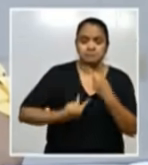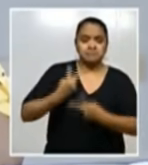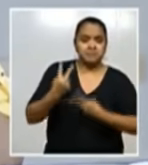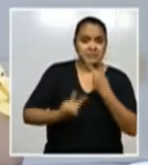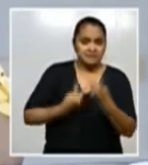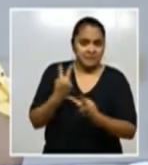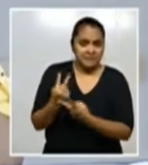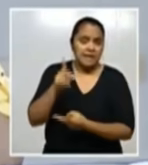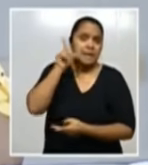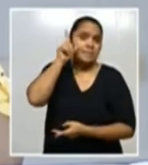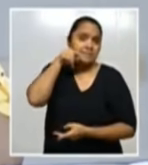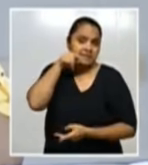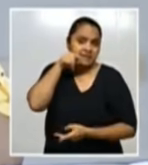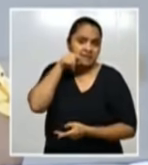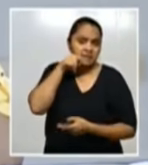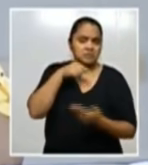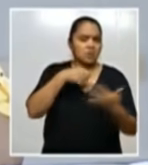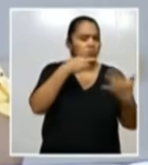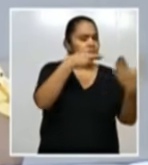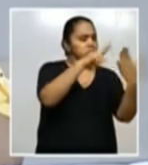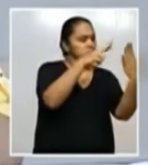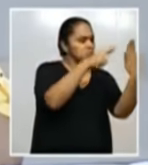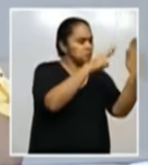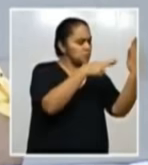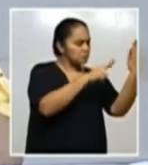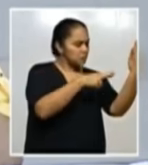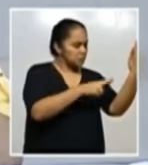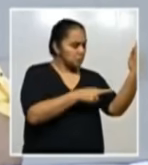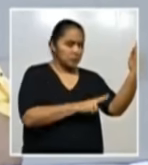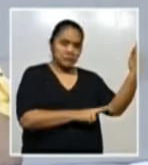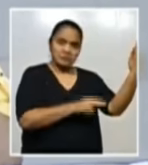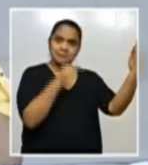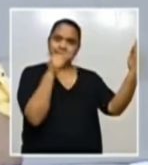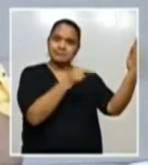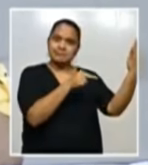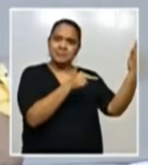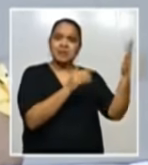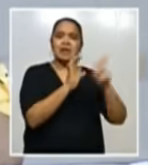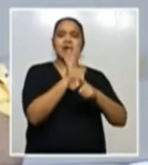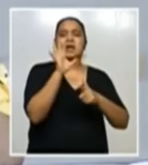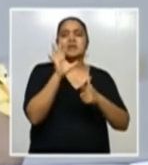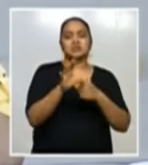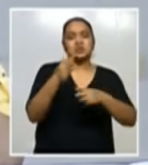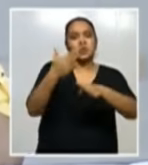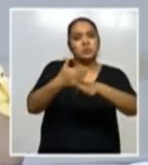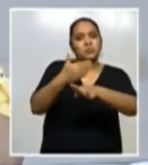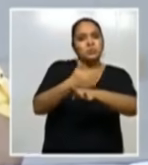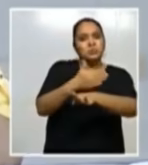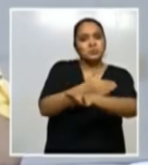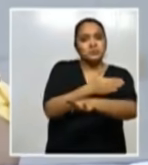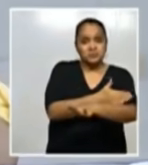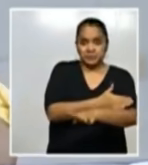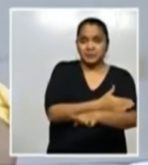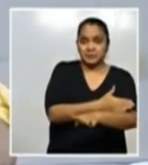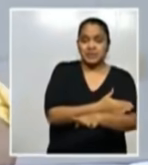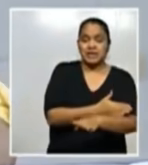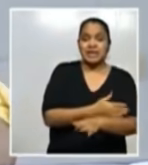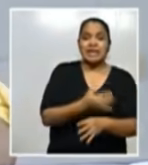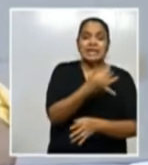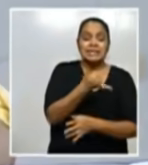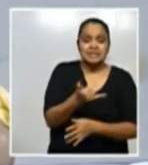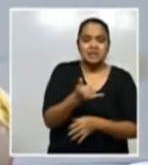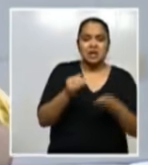¿verdad? Y también en el sector construcción van a trabajar en el pilotaje que tenga el sector